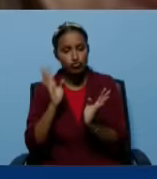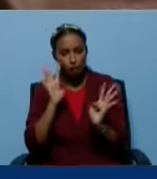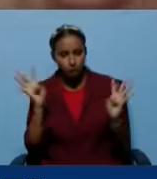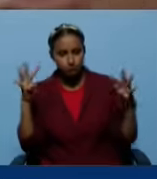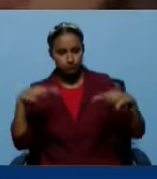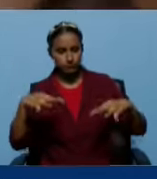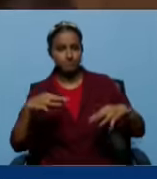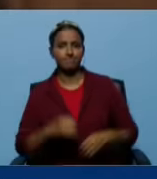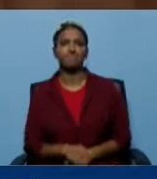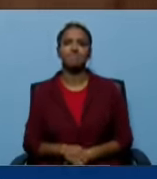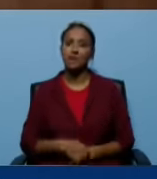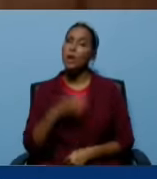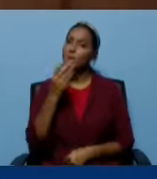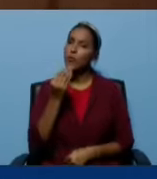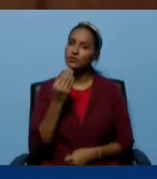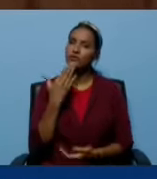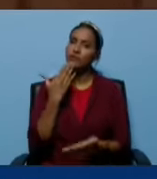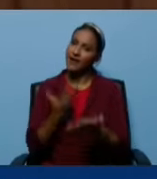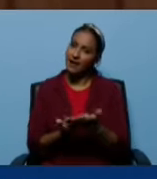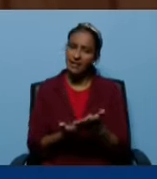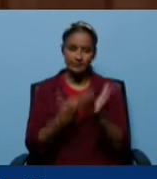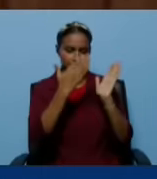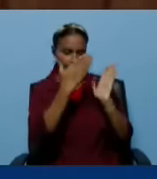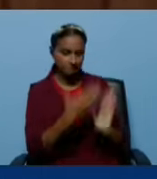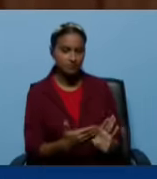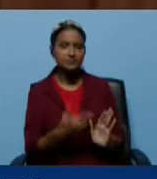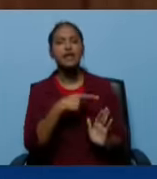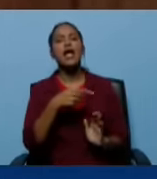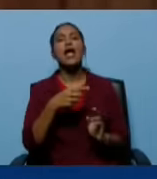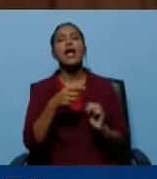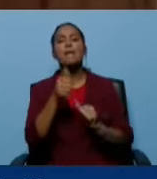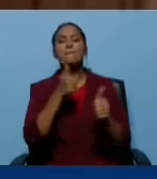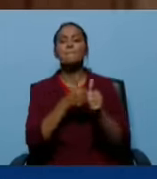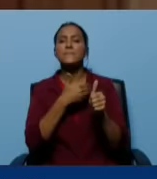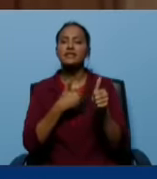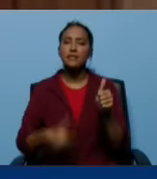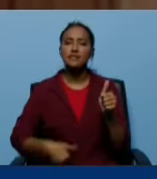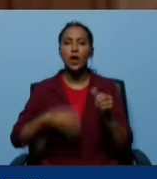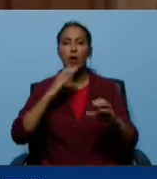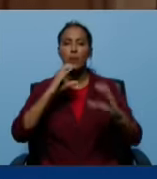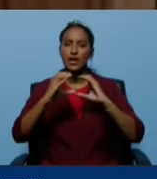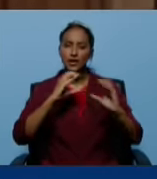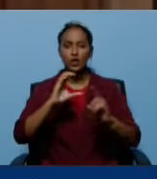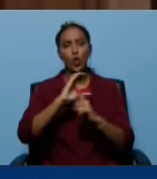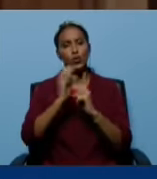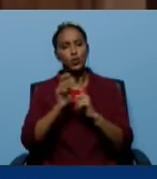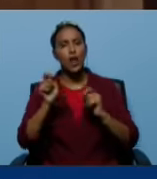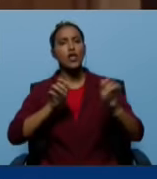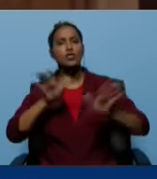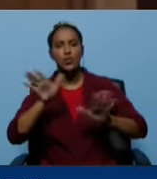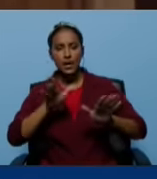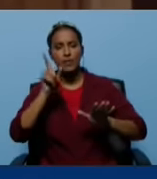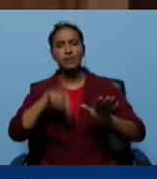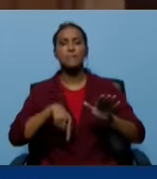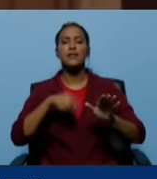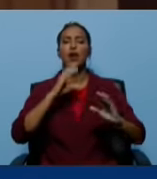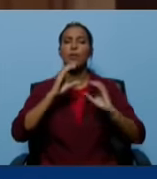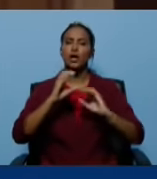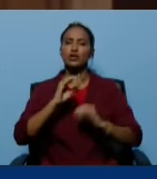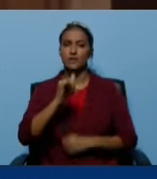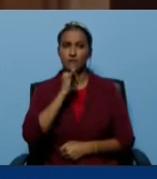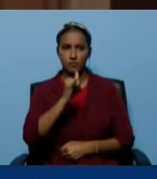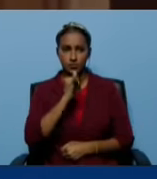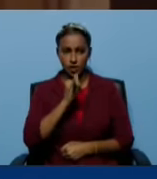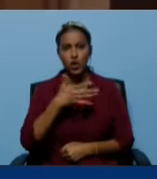gracias. Y nosotros con las declaraciones del vicepresidente sectorial de Comunicación, Cultura y Turismo de nuestro país, Freddy Ñáñez, vamos a despedir lo que ha sido